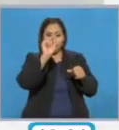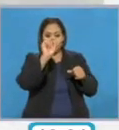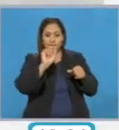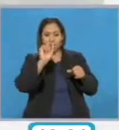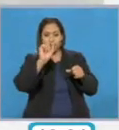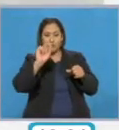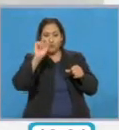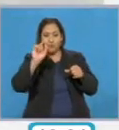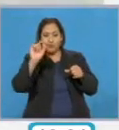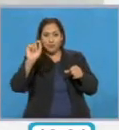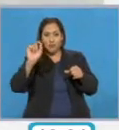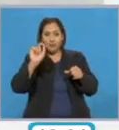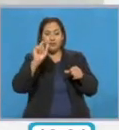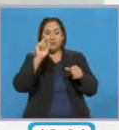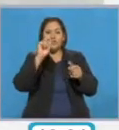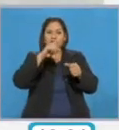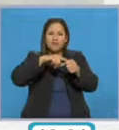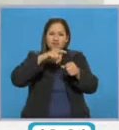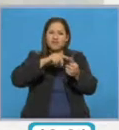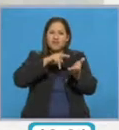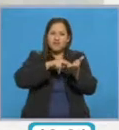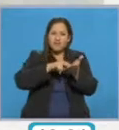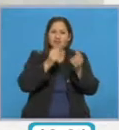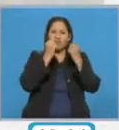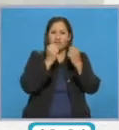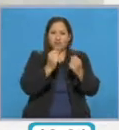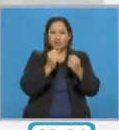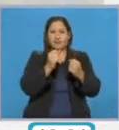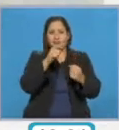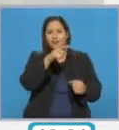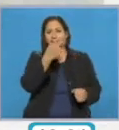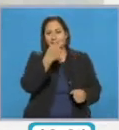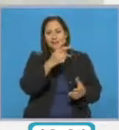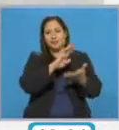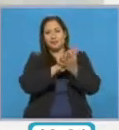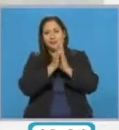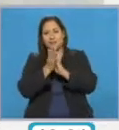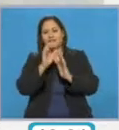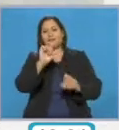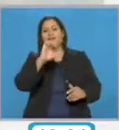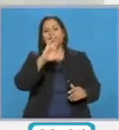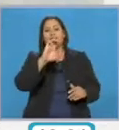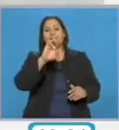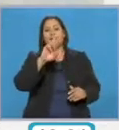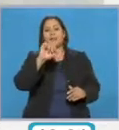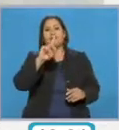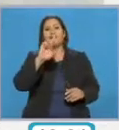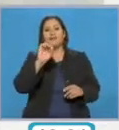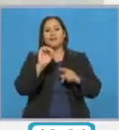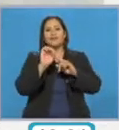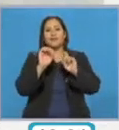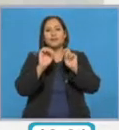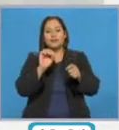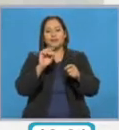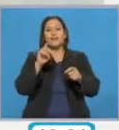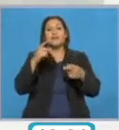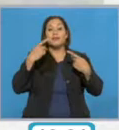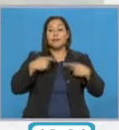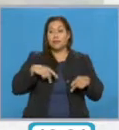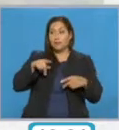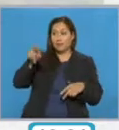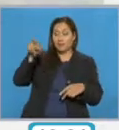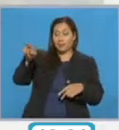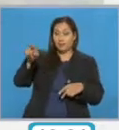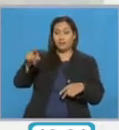a ver que hay pequeños manchones al finalizar. Esto nosotros le llamamos acerados, y sobre todo las marcan las personas que tienen